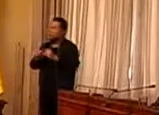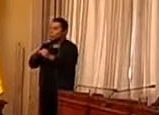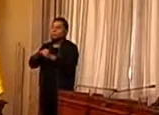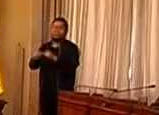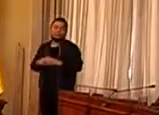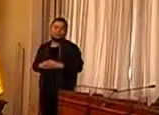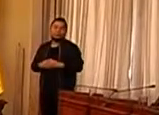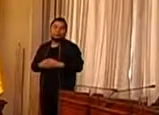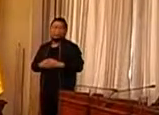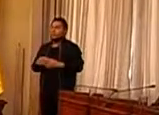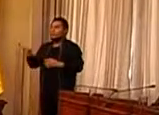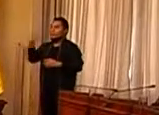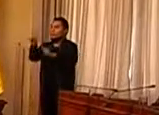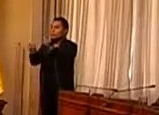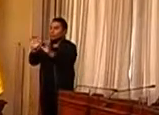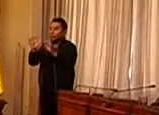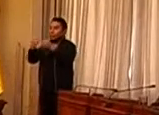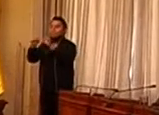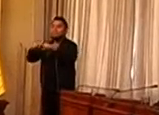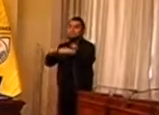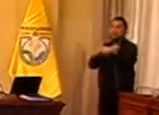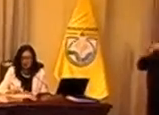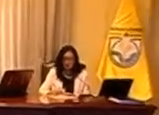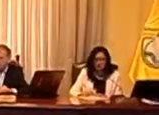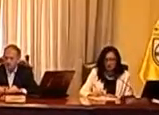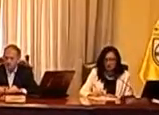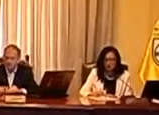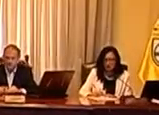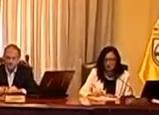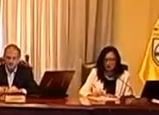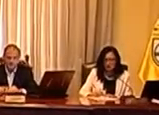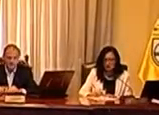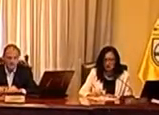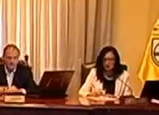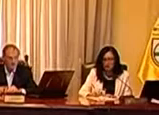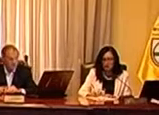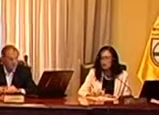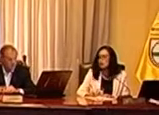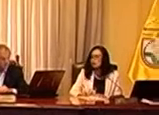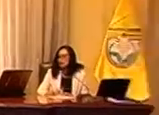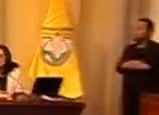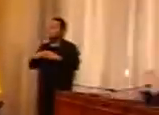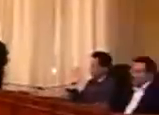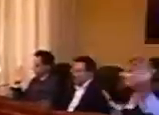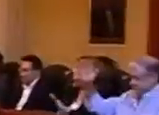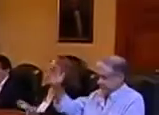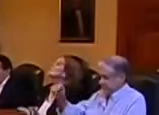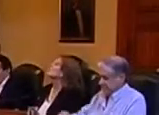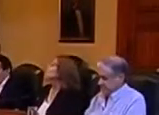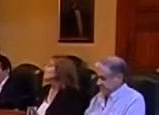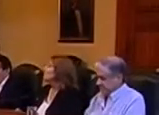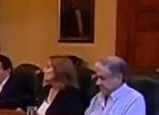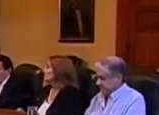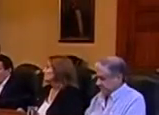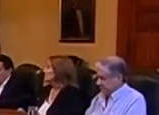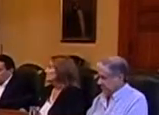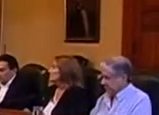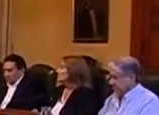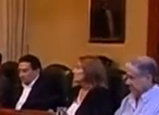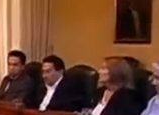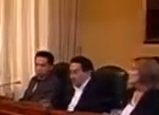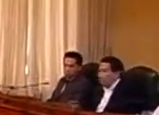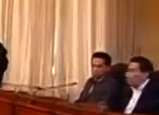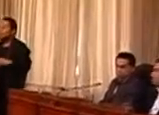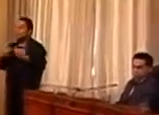esta mañana. Aquellos miembros que estén a favor de aquello, si no se expresan en señal de conformidad. Se aprueba por unanimidad de votos,